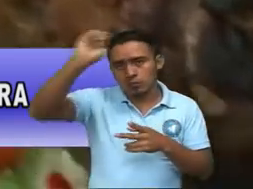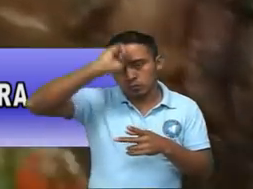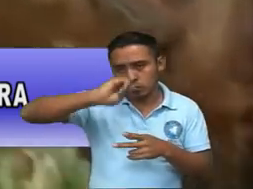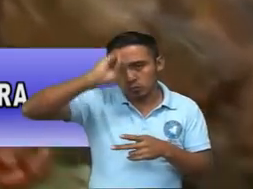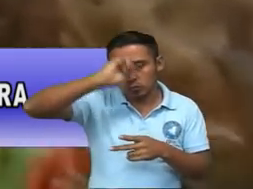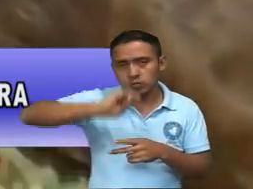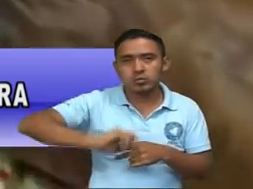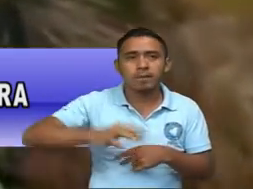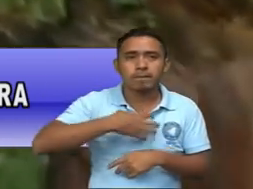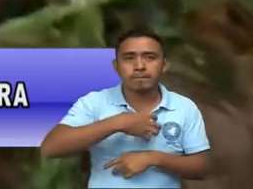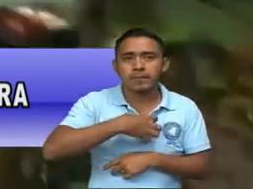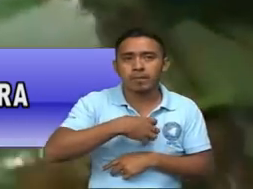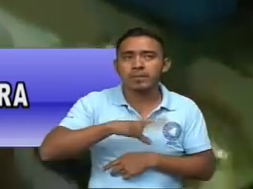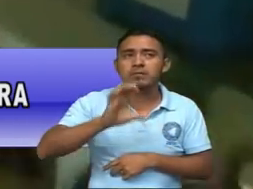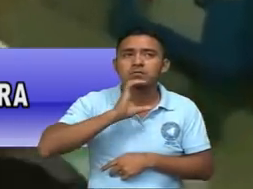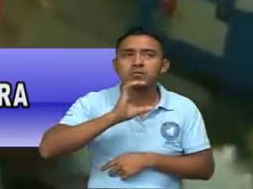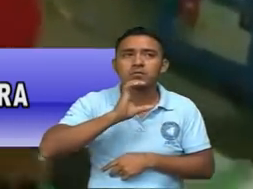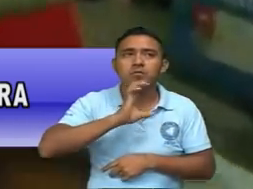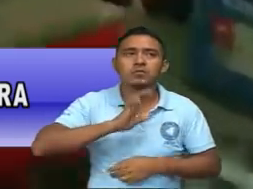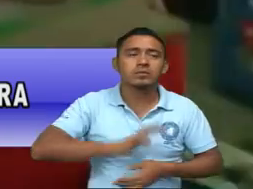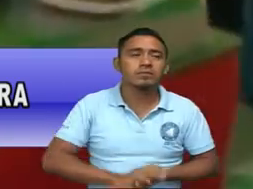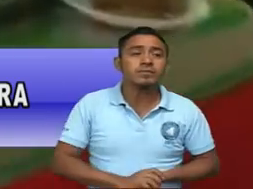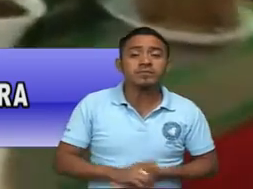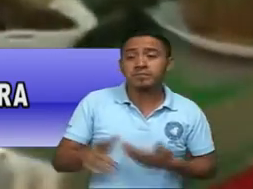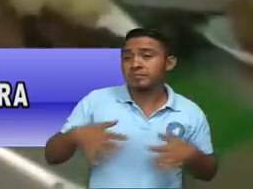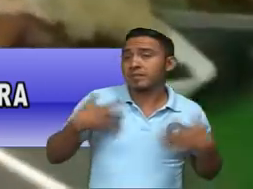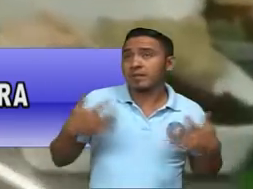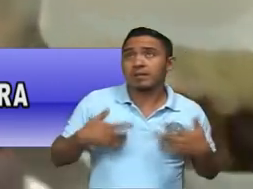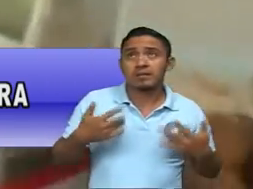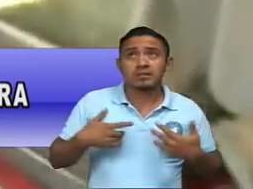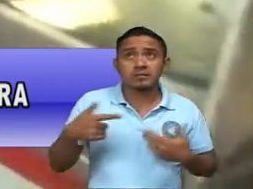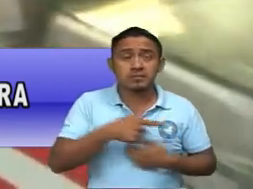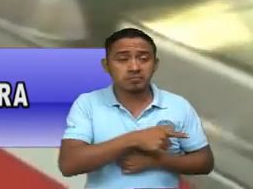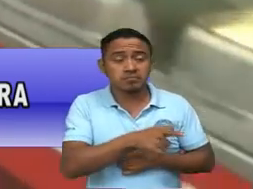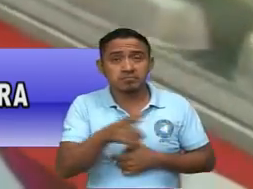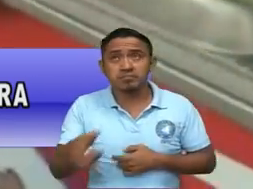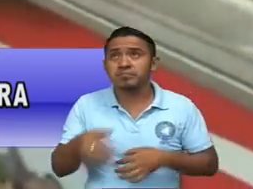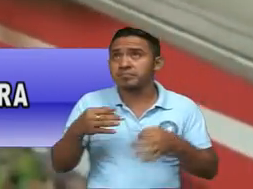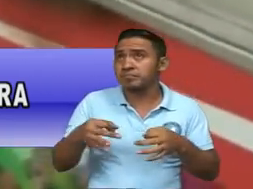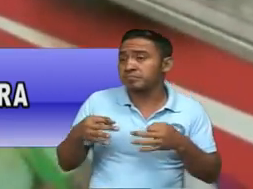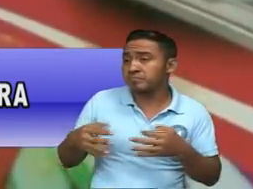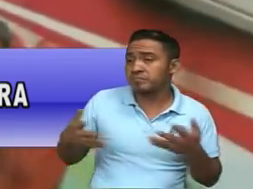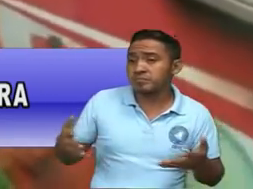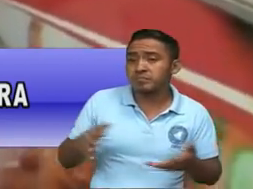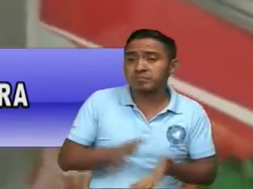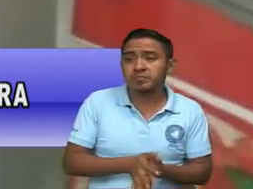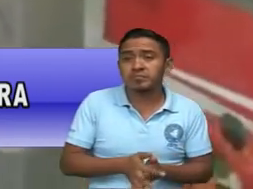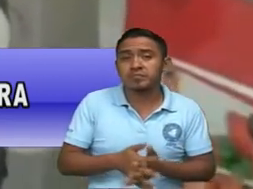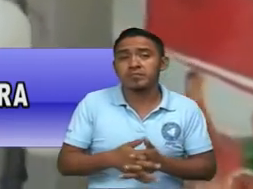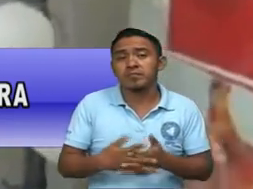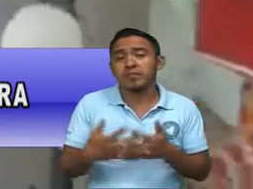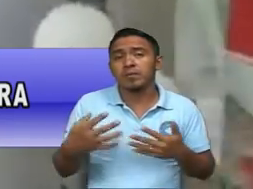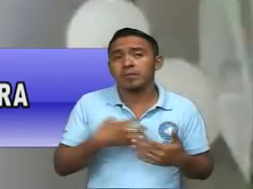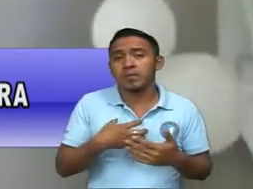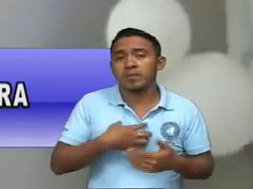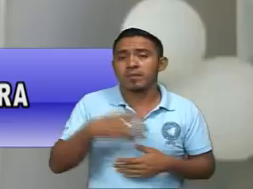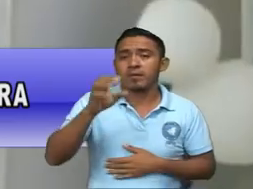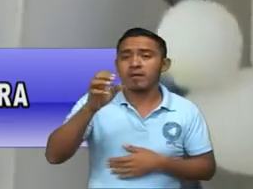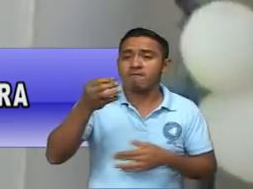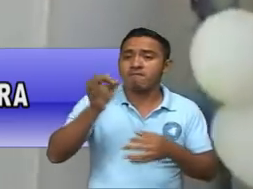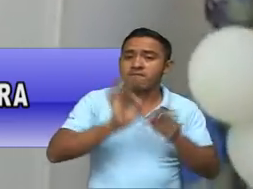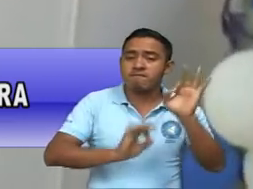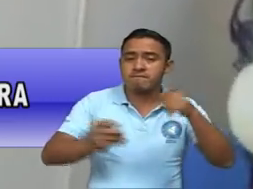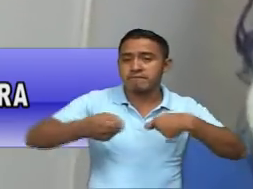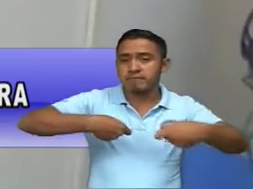hermano país de Cuba. Esta es la alegría con que se está viviendo en estos momentos lo que es esta feria,